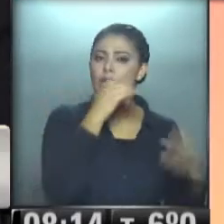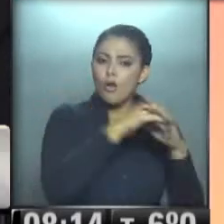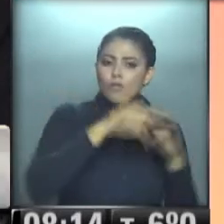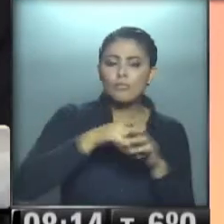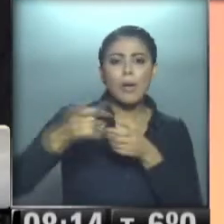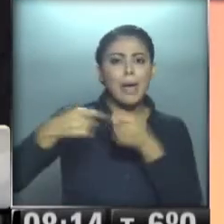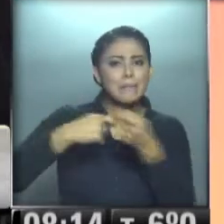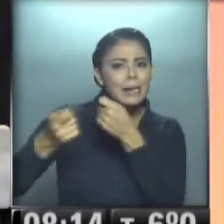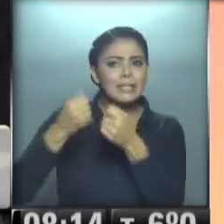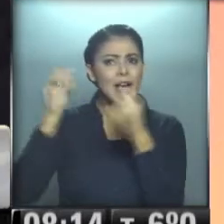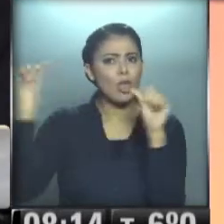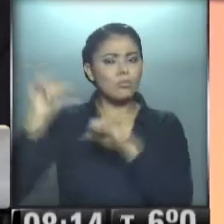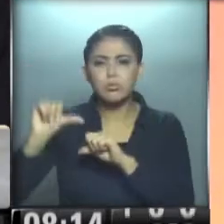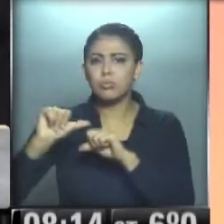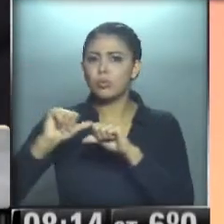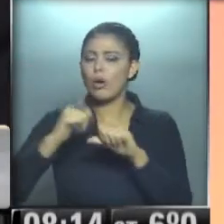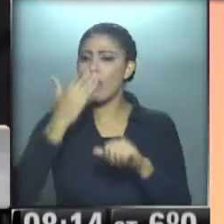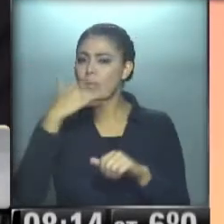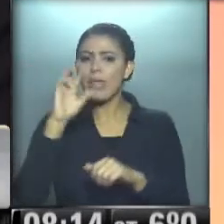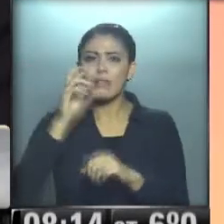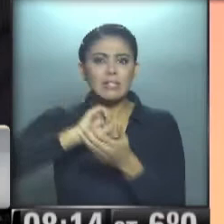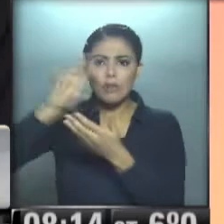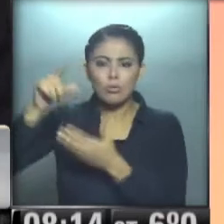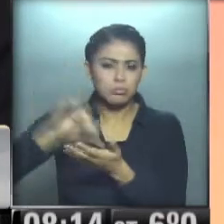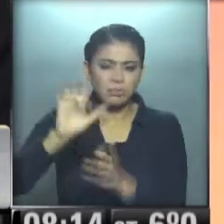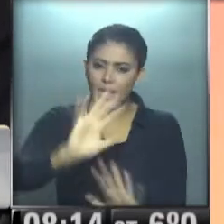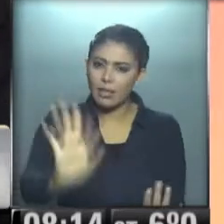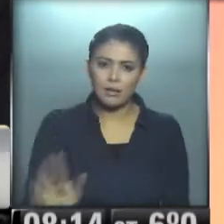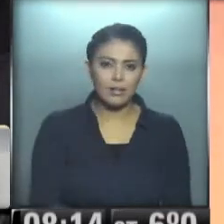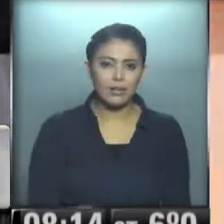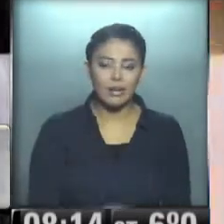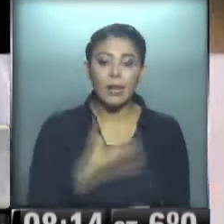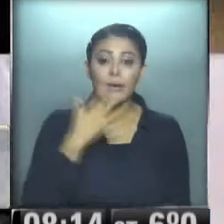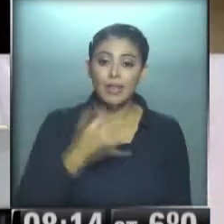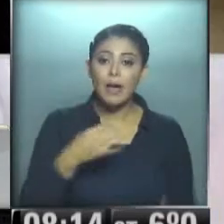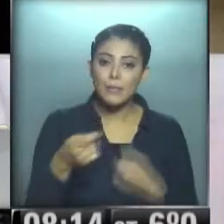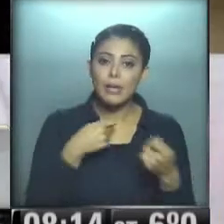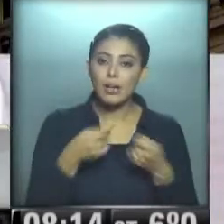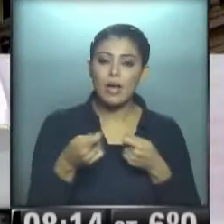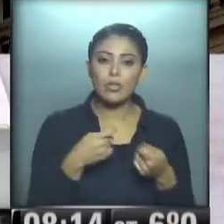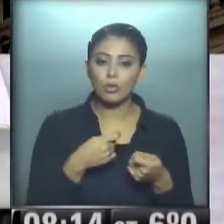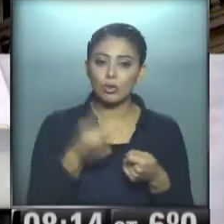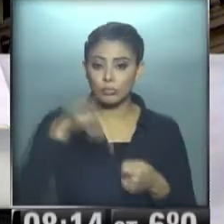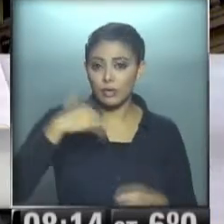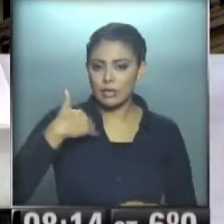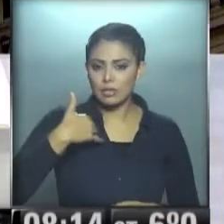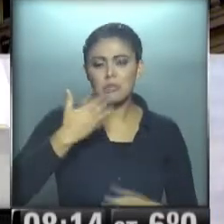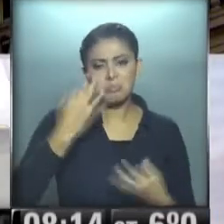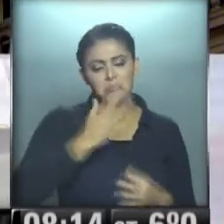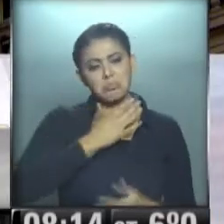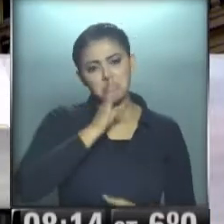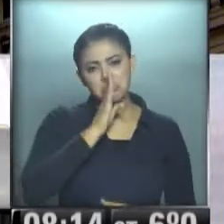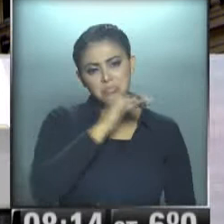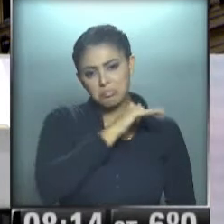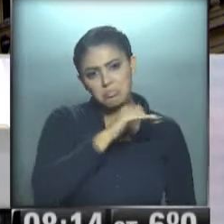en el mercado financiero habrá habido fuga de divisas bueno no nada de eso la verdad que el mercado local estuvo muy tranquilo